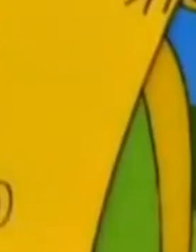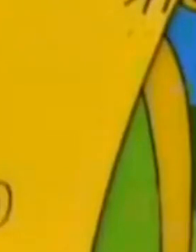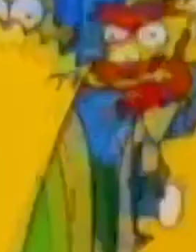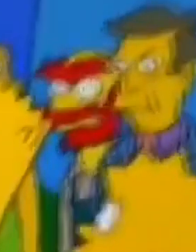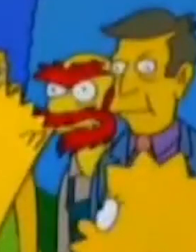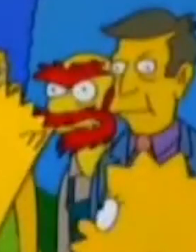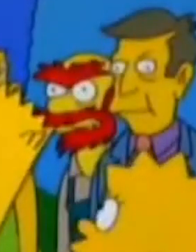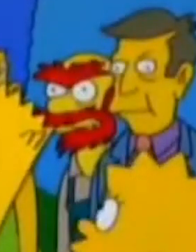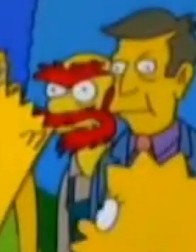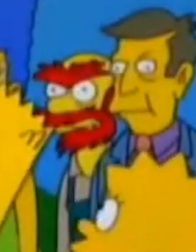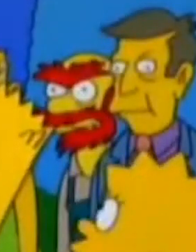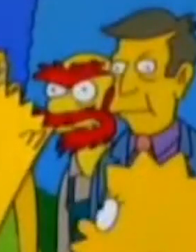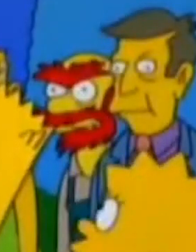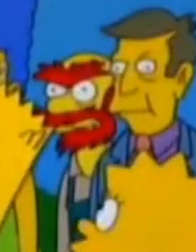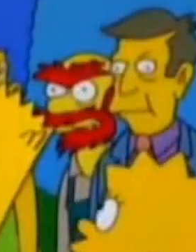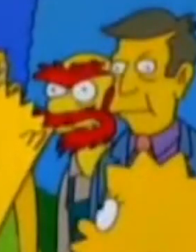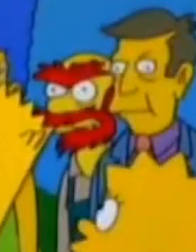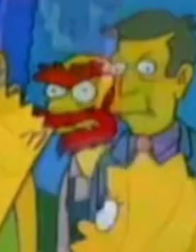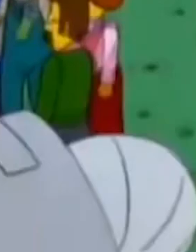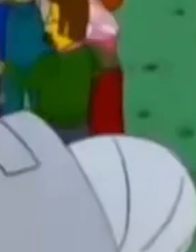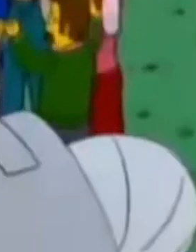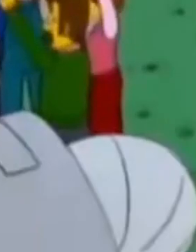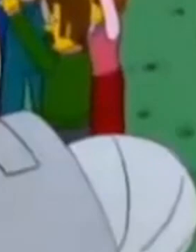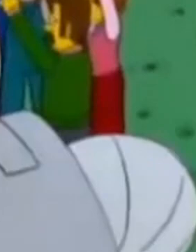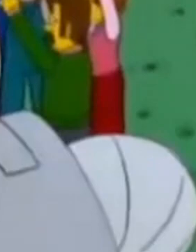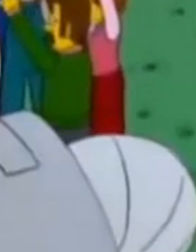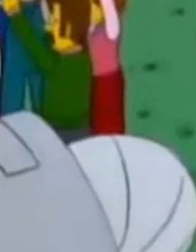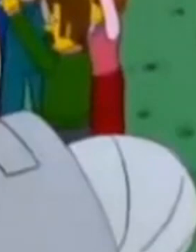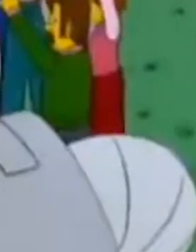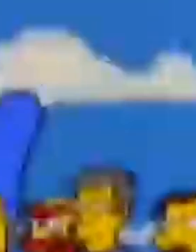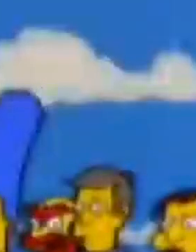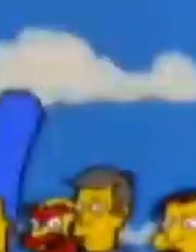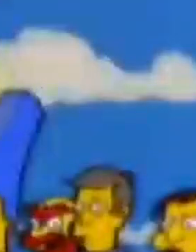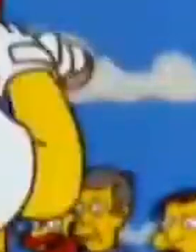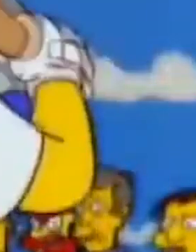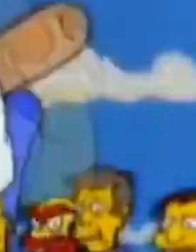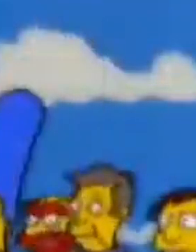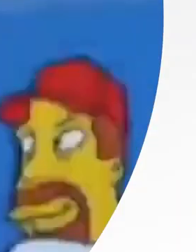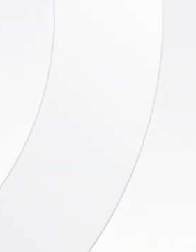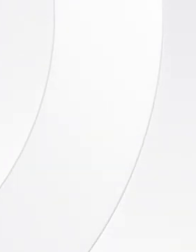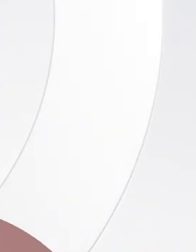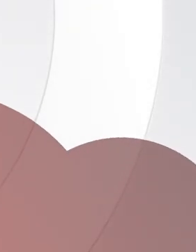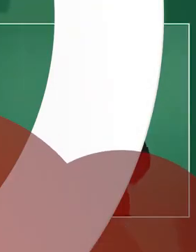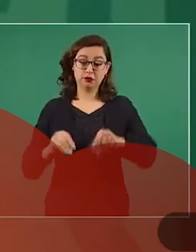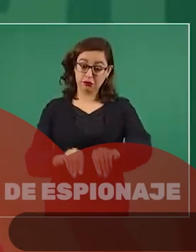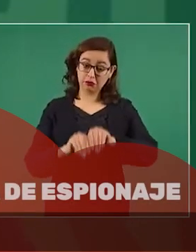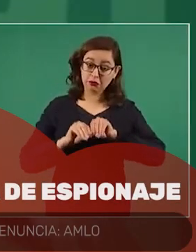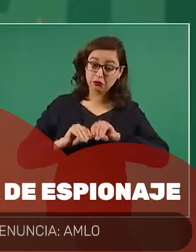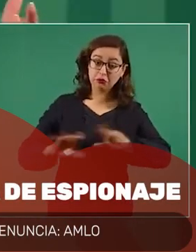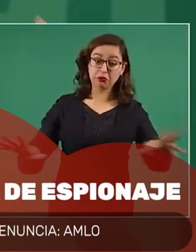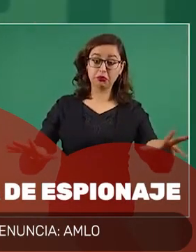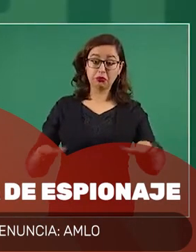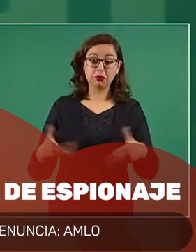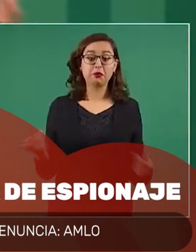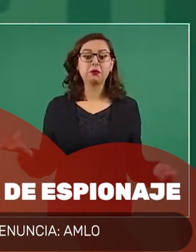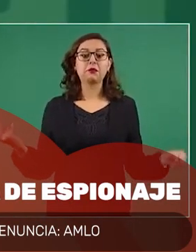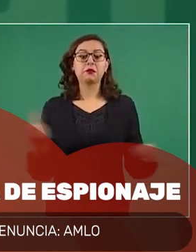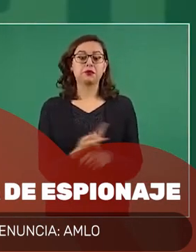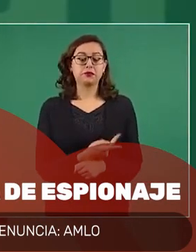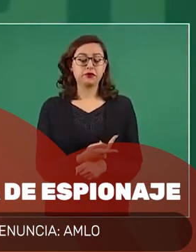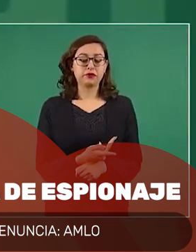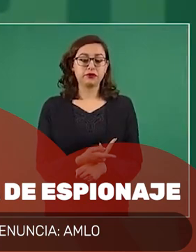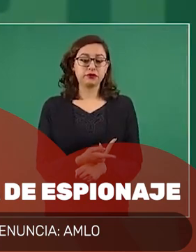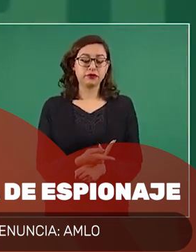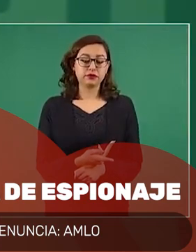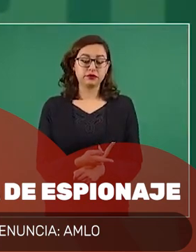o deseas verme anotar algunos cuadrangulares? ¡Cuadrangulares! ¡Cuadrangulares! El presidente Andrés Manuel López Obrador explicó